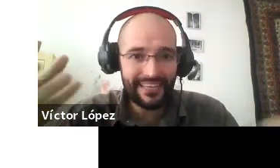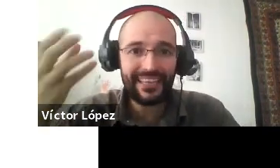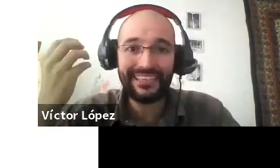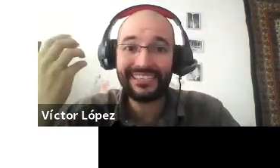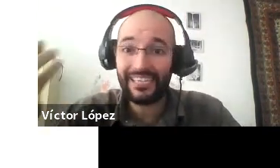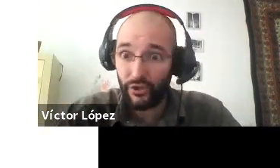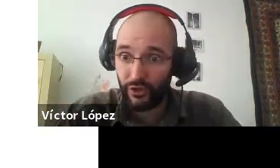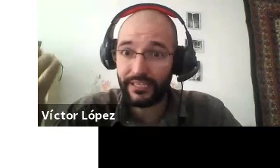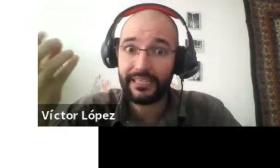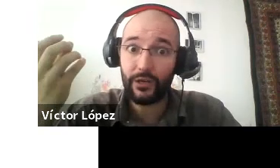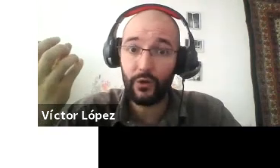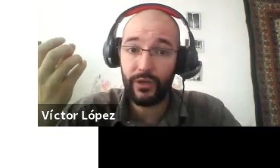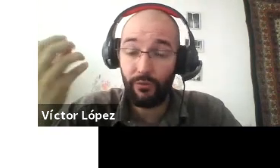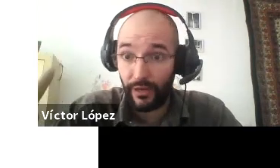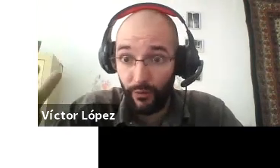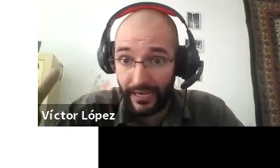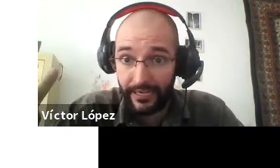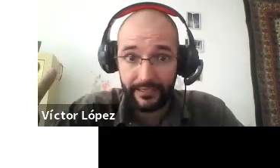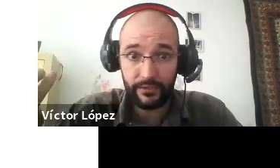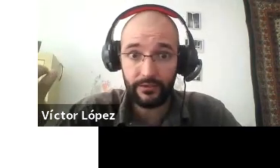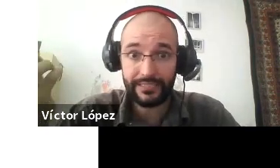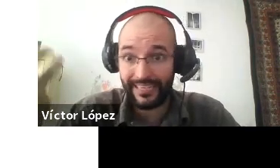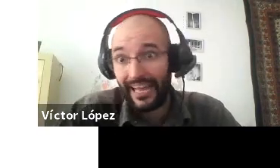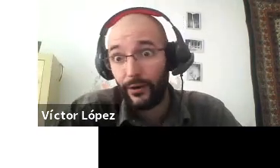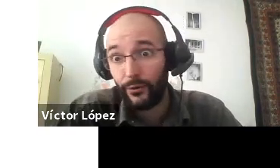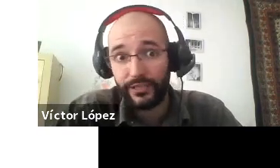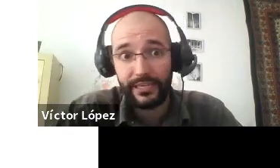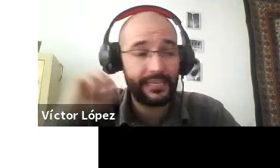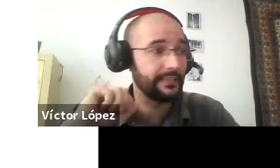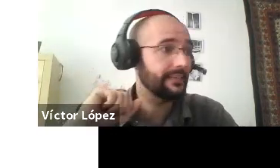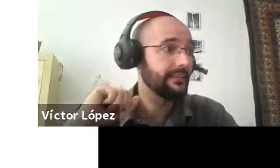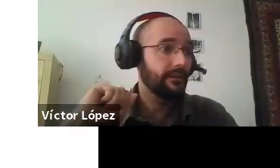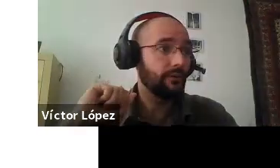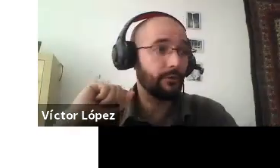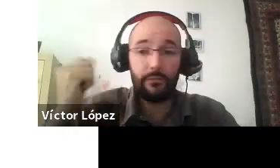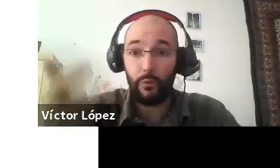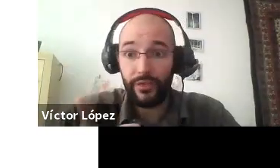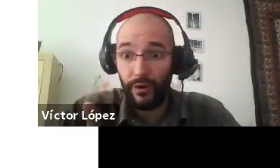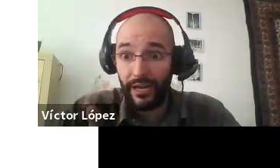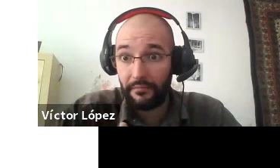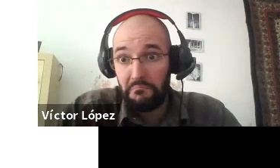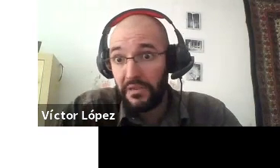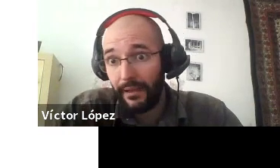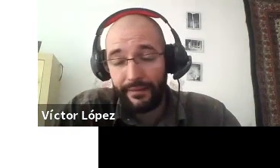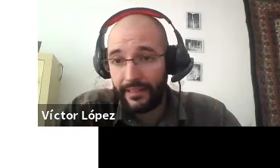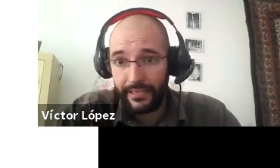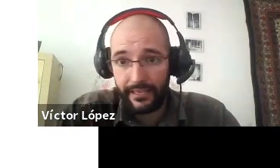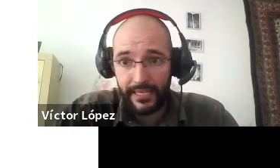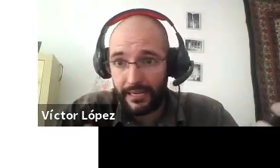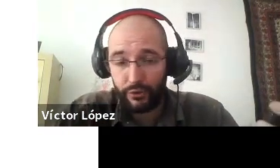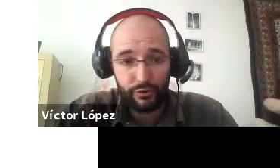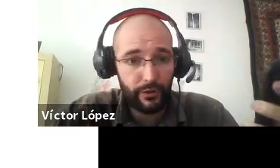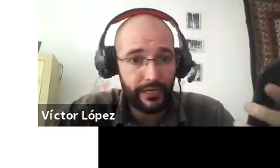la amplia variedad de sensores que incluye un celular, ¿no?, sería algo muy interesante, ¿no? Por ejemplo, un celular